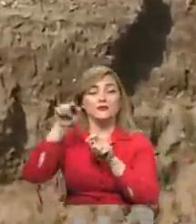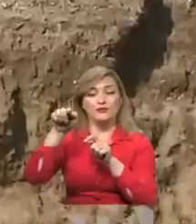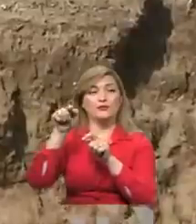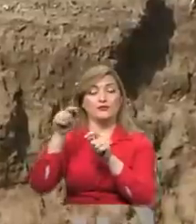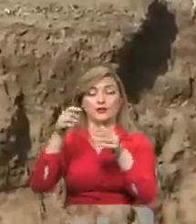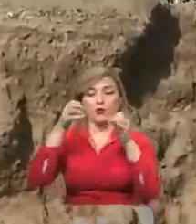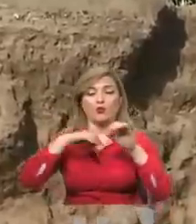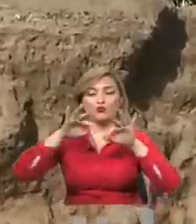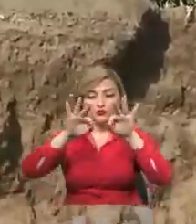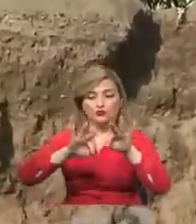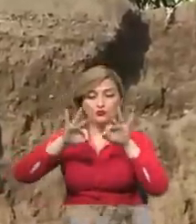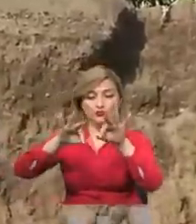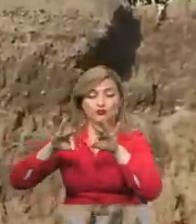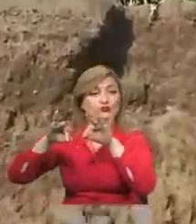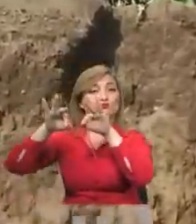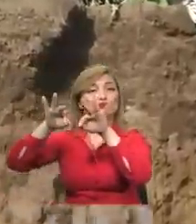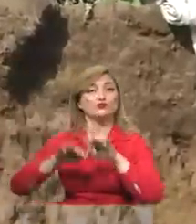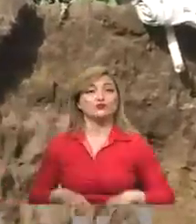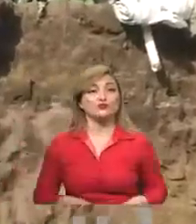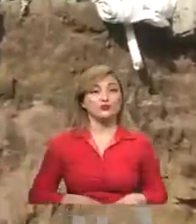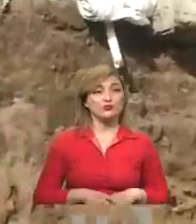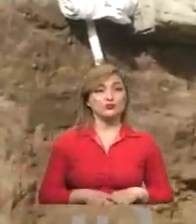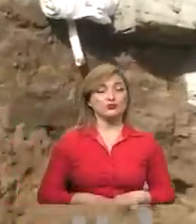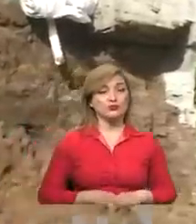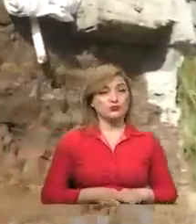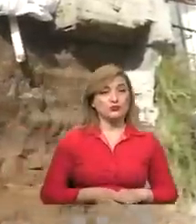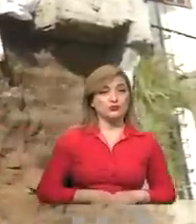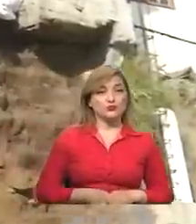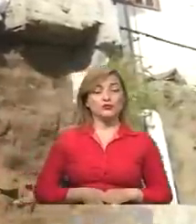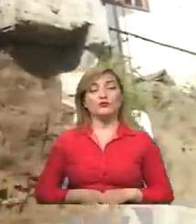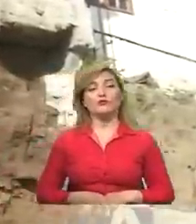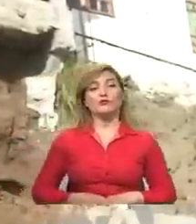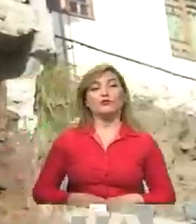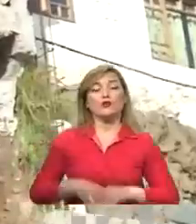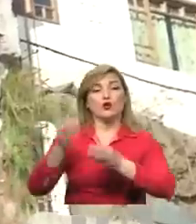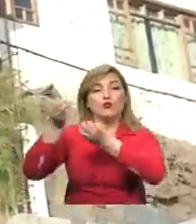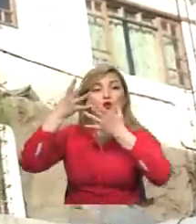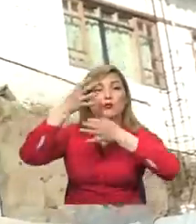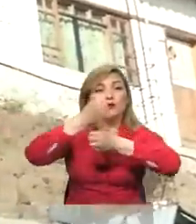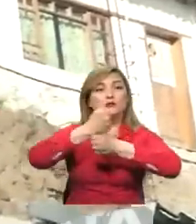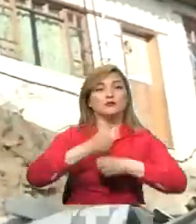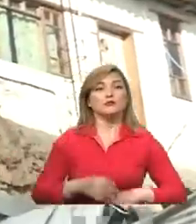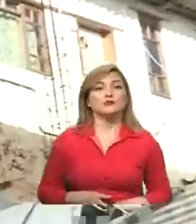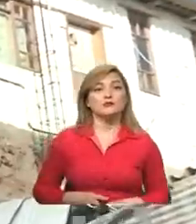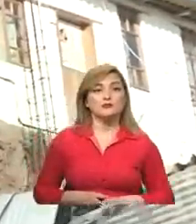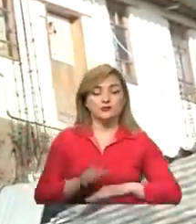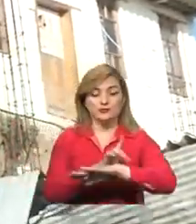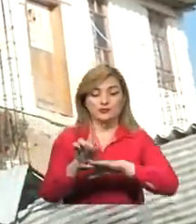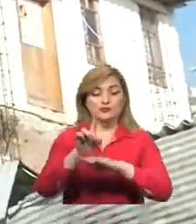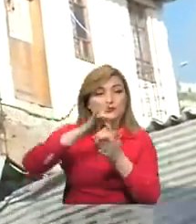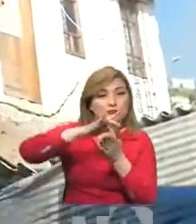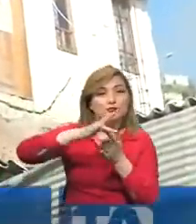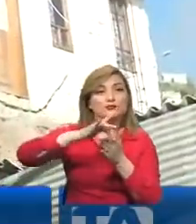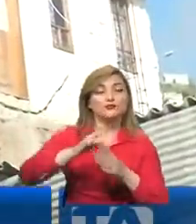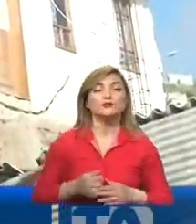contención y colapso estructural. Sí, como parte de los informes que estamos realizando está el de la Dirección de Gestión de